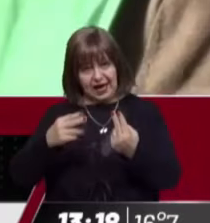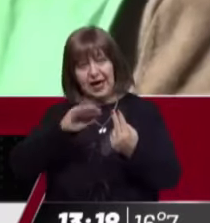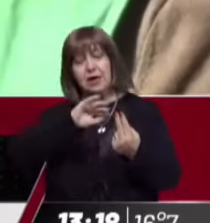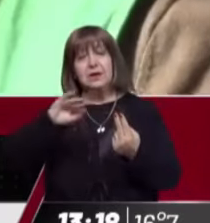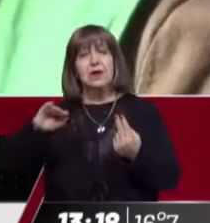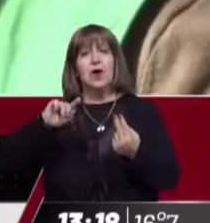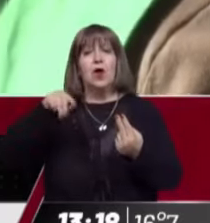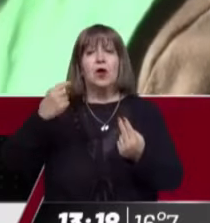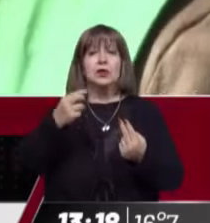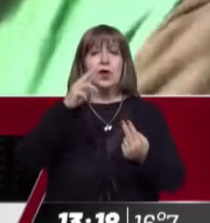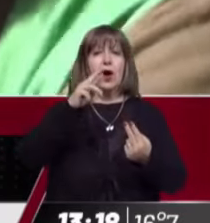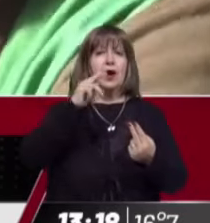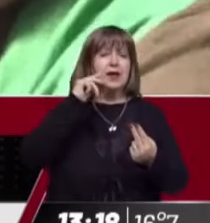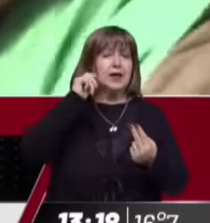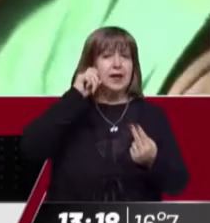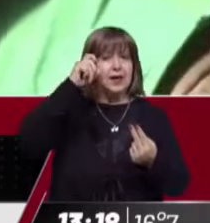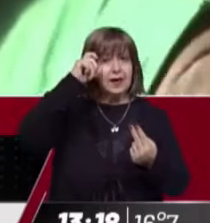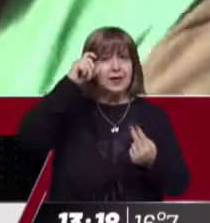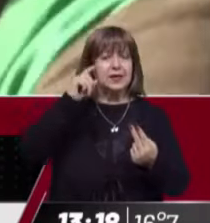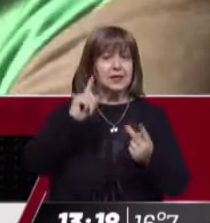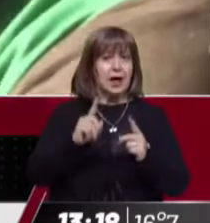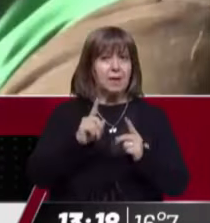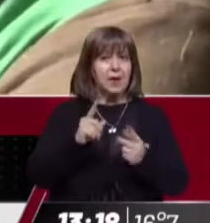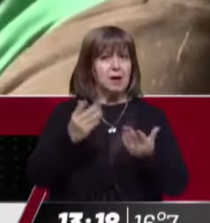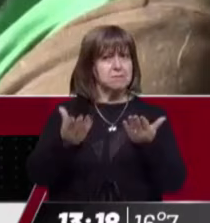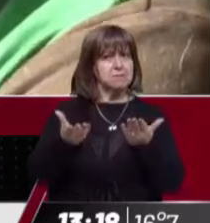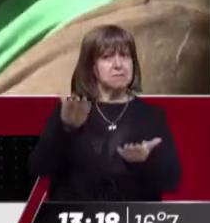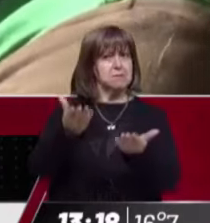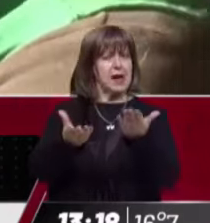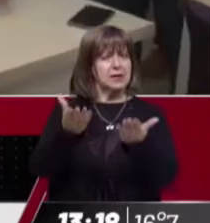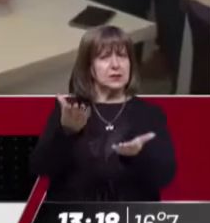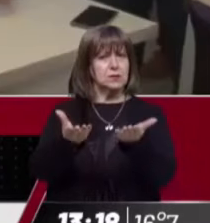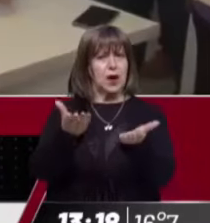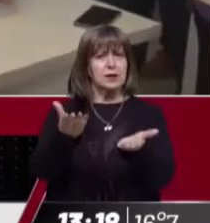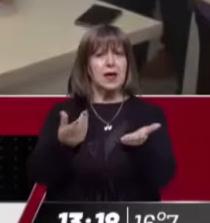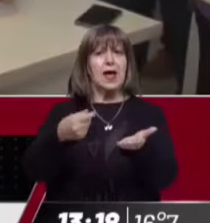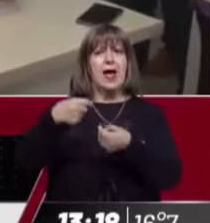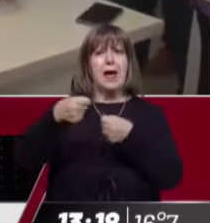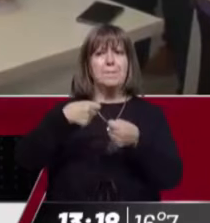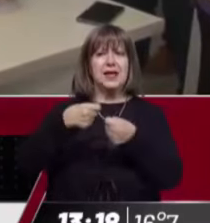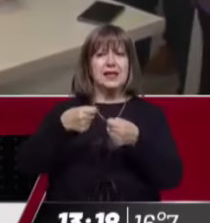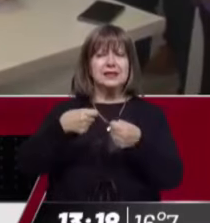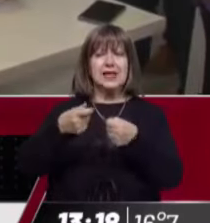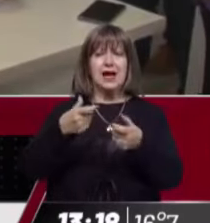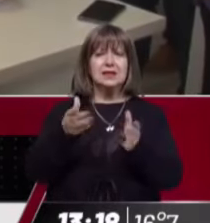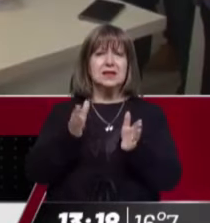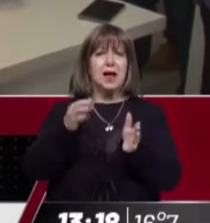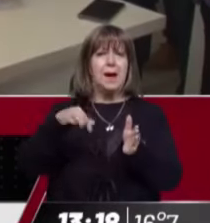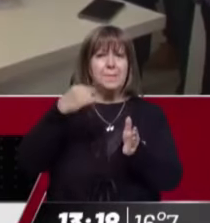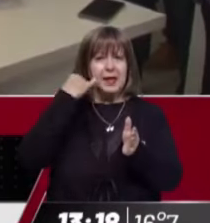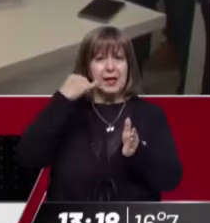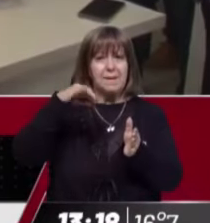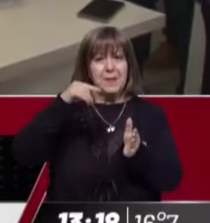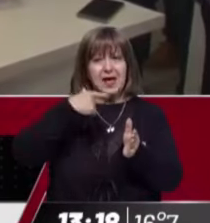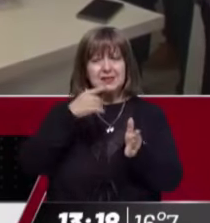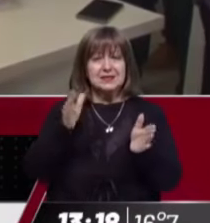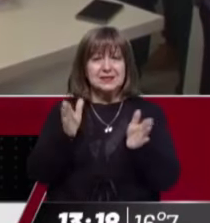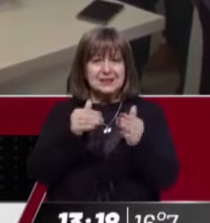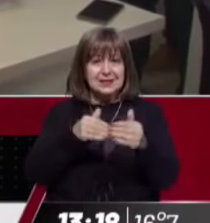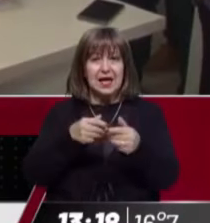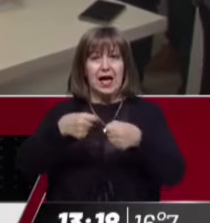un desbalance con lo que ofrecen a las empresas nacionales, a las pequeñas y medianas empresas, por